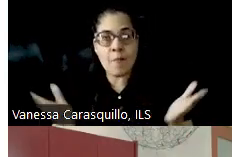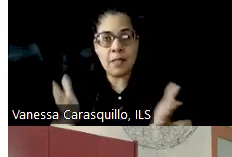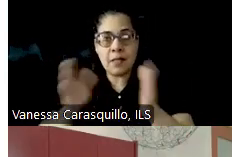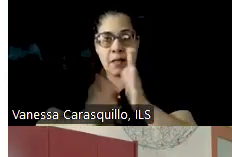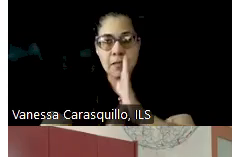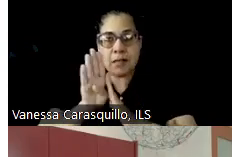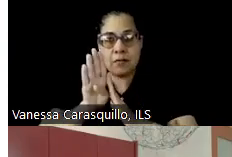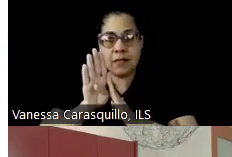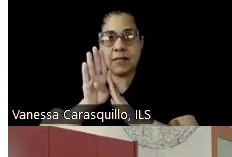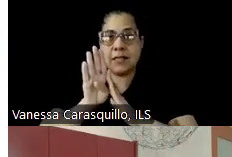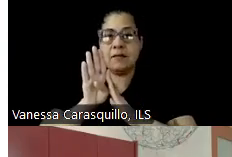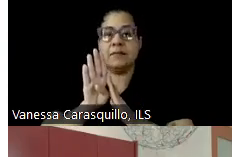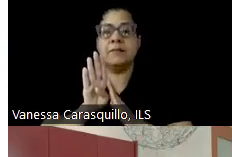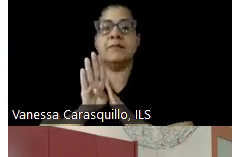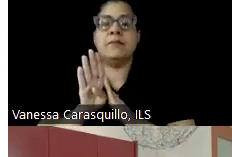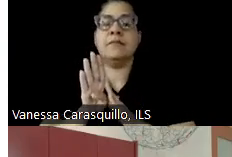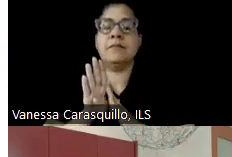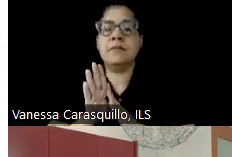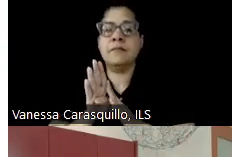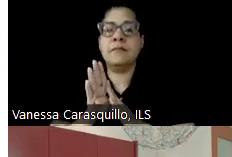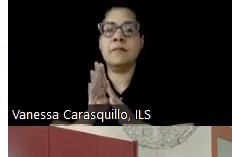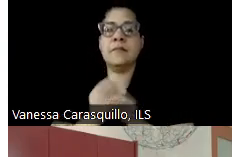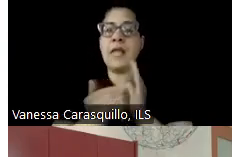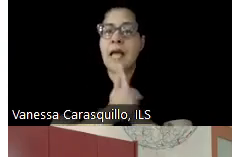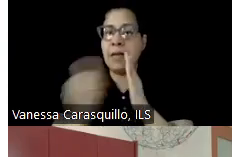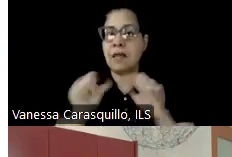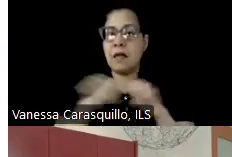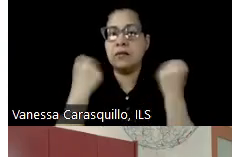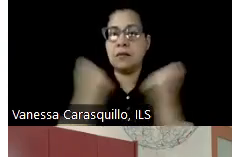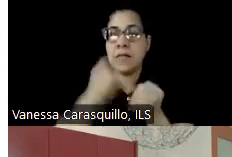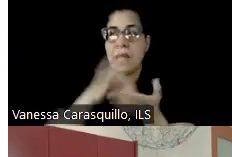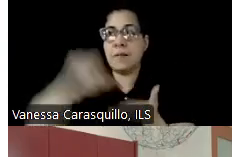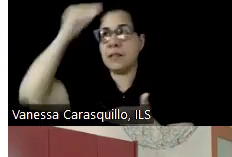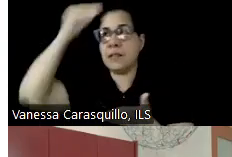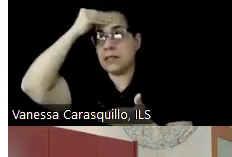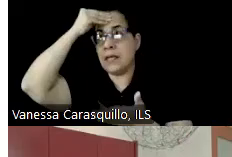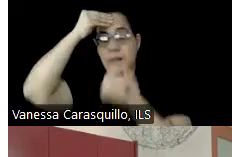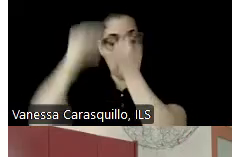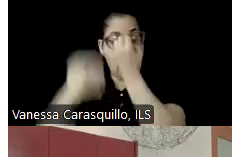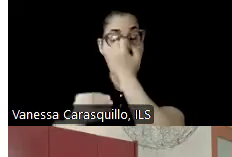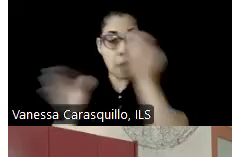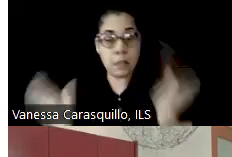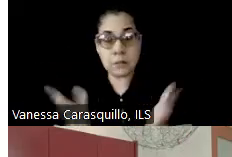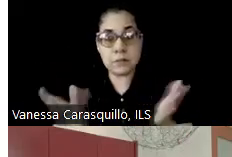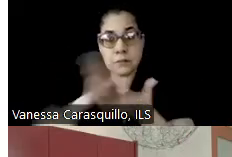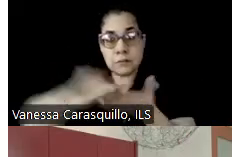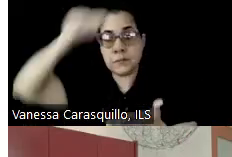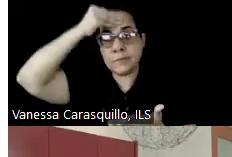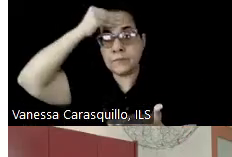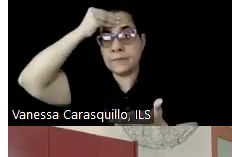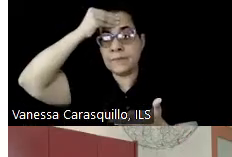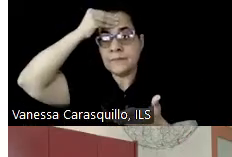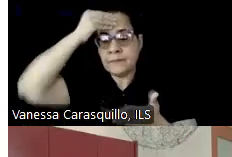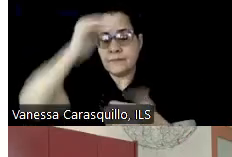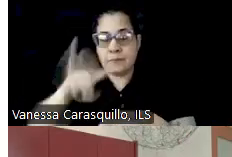desarrollo tanto de destrezas sociales, emocionales y aprendizaje. Fomentar el aprendizaje es la línea